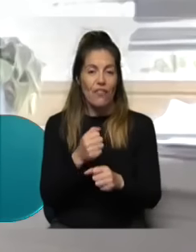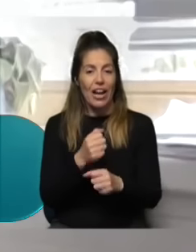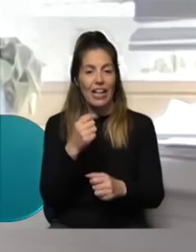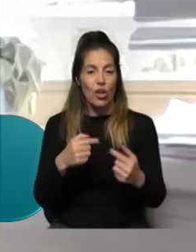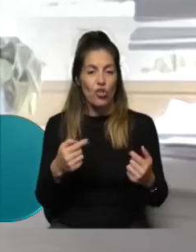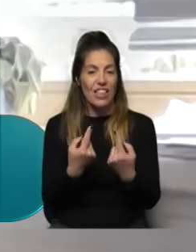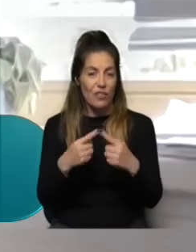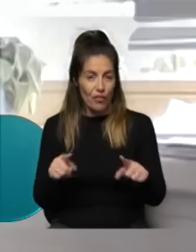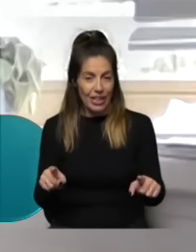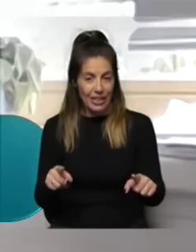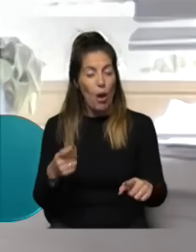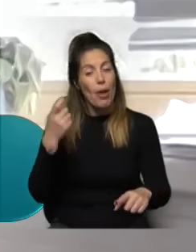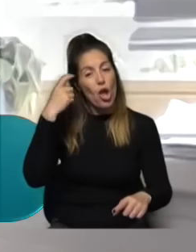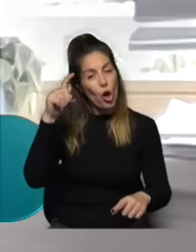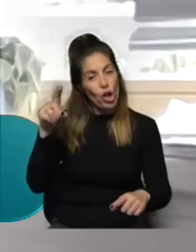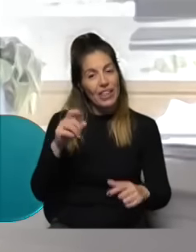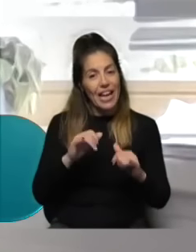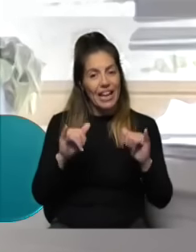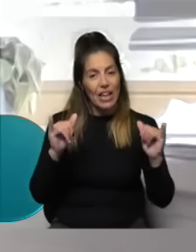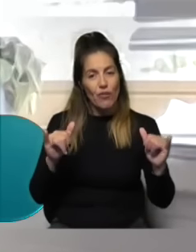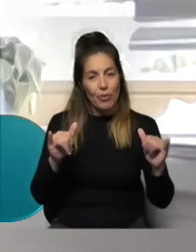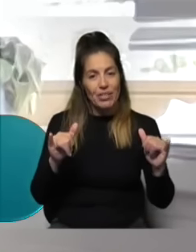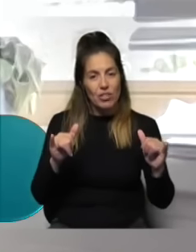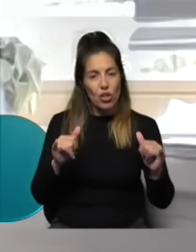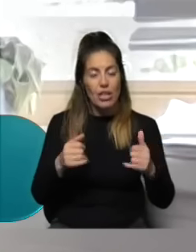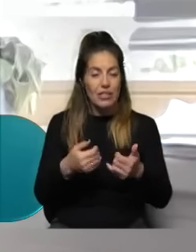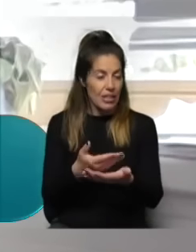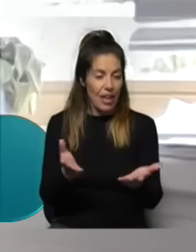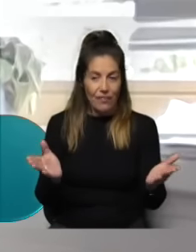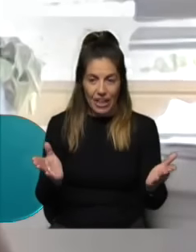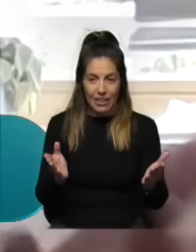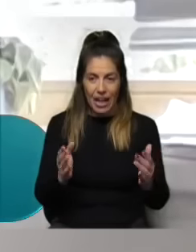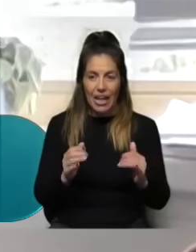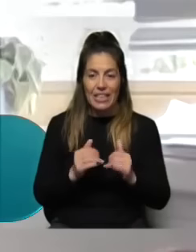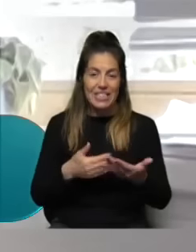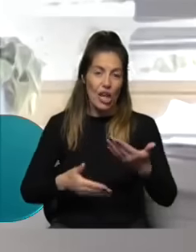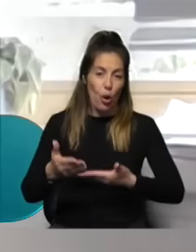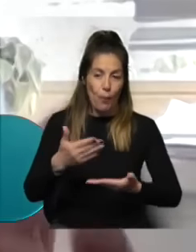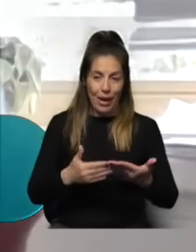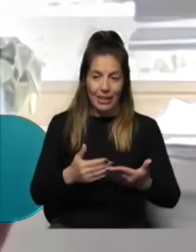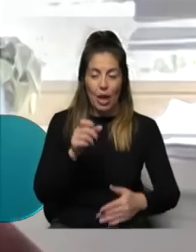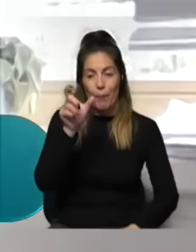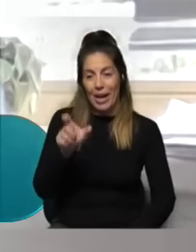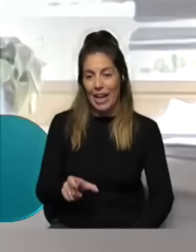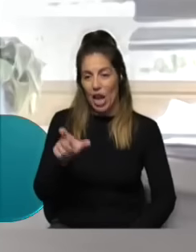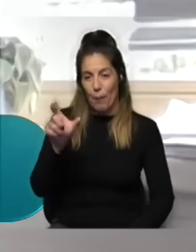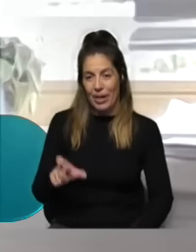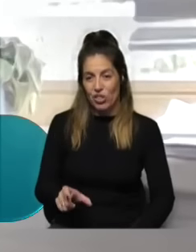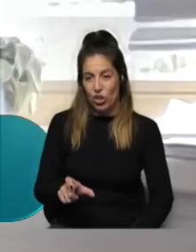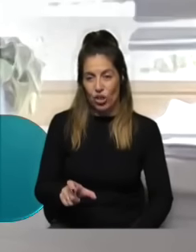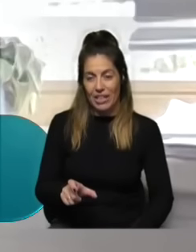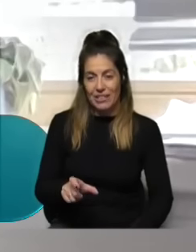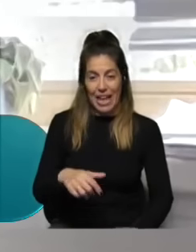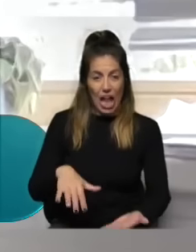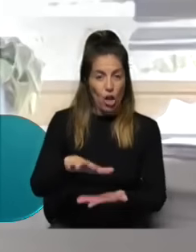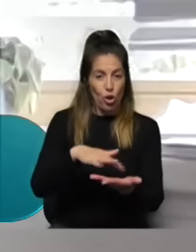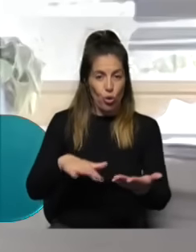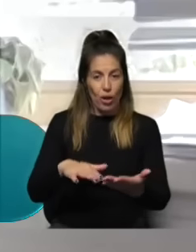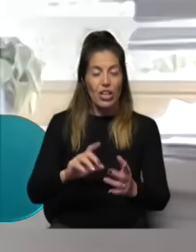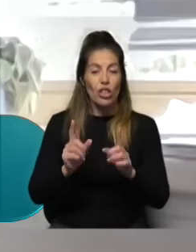ideas de que esta información sobre la biodiversidad sea más disponible, ¿no? Ya sea para las personas en las localidades o para